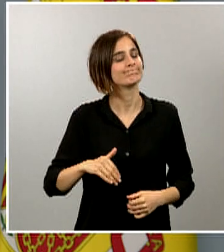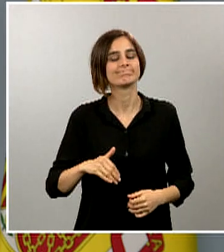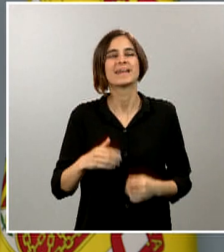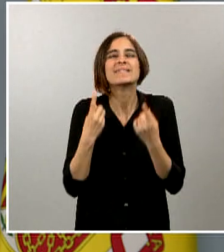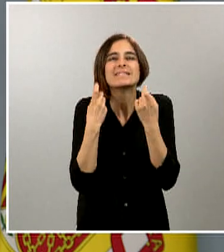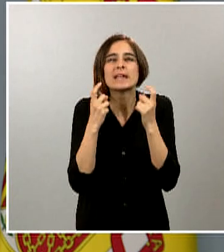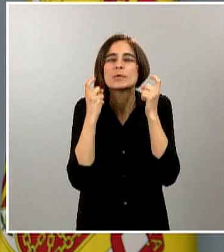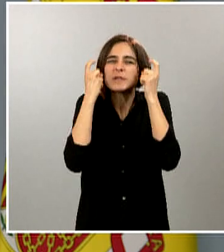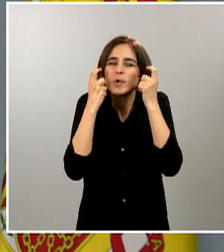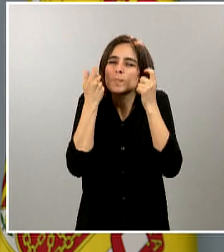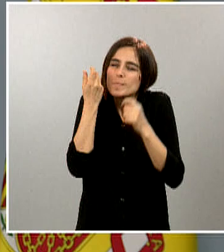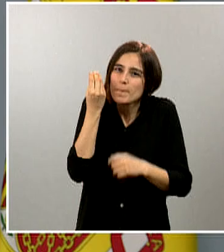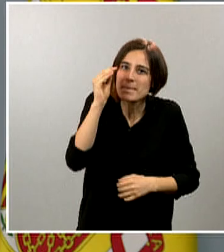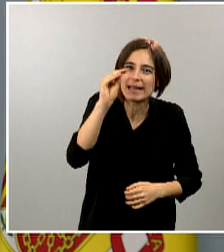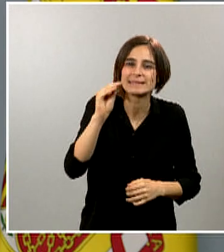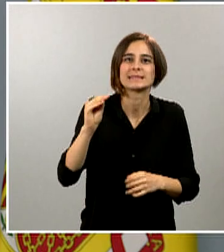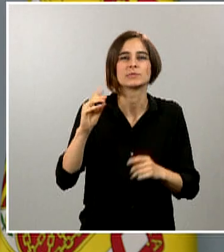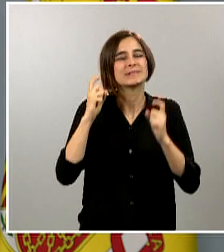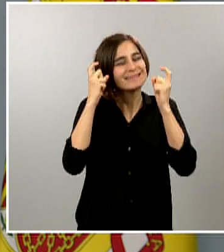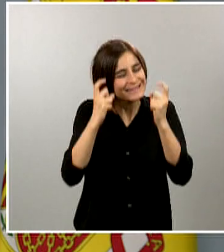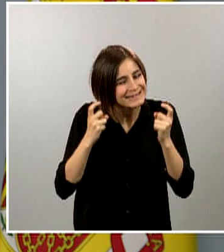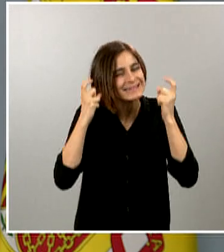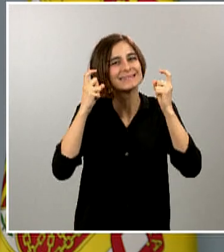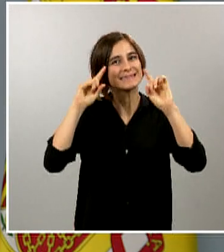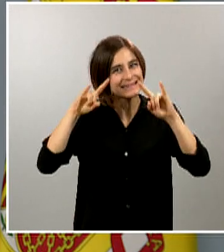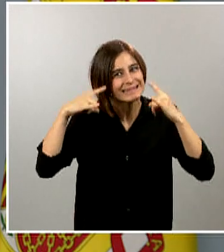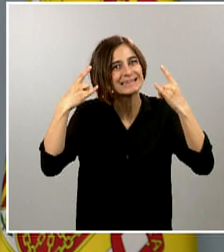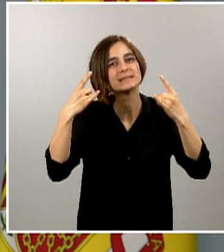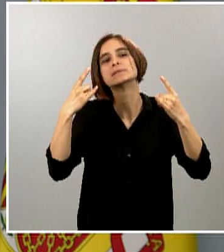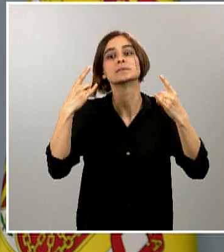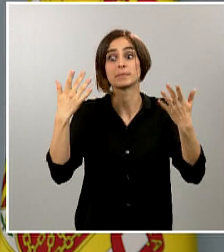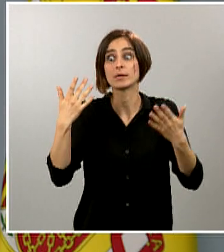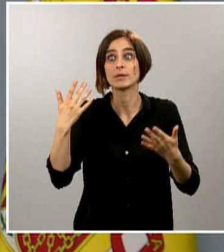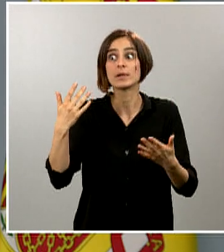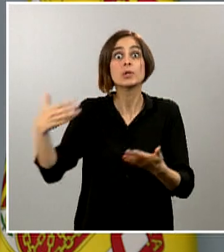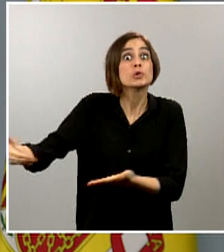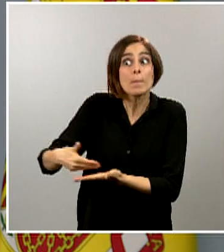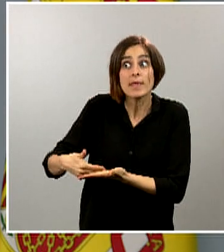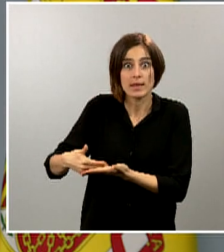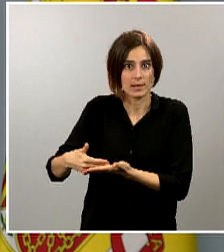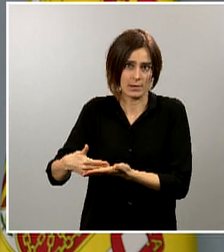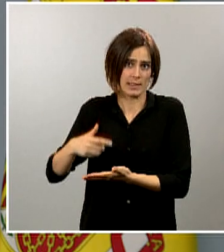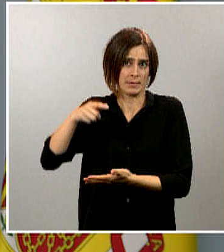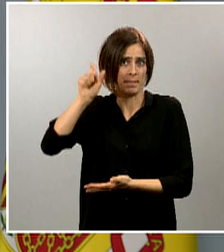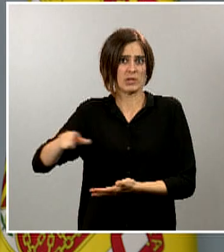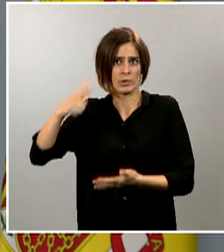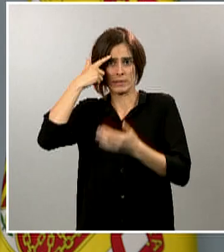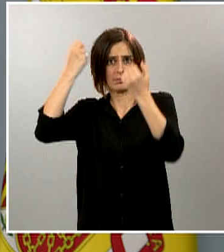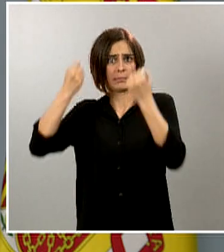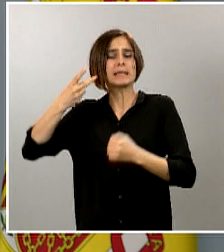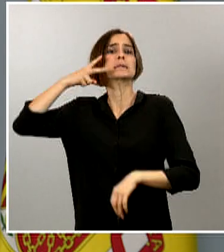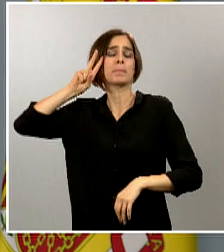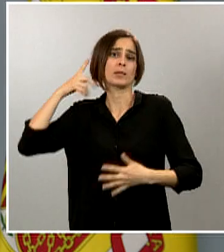extra que nos piden quienes realmente saben, que son las autoridades médicas y a las que tenemos que adecuar